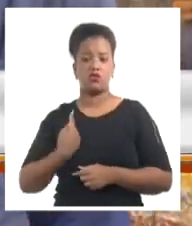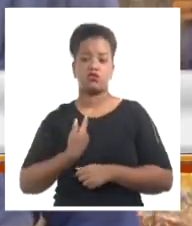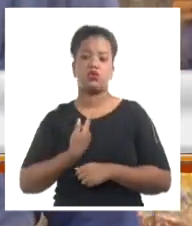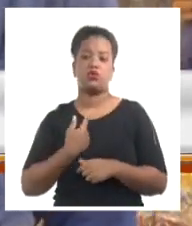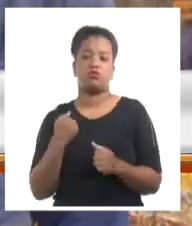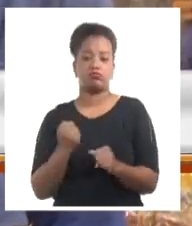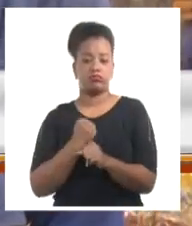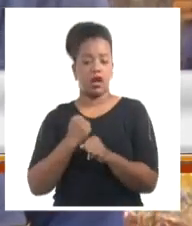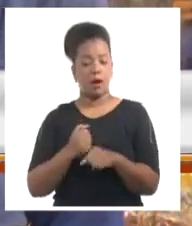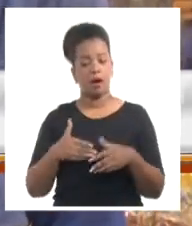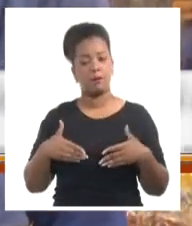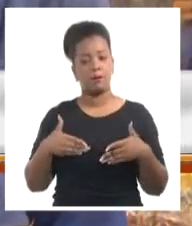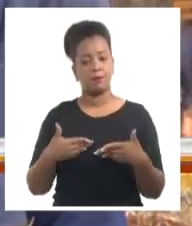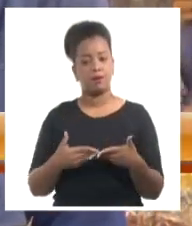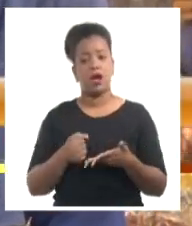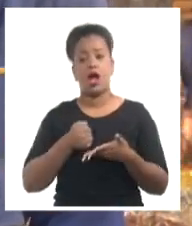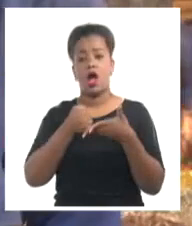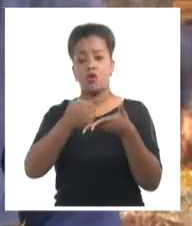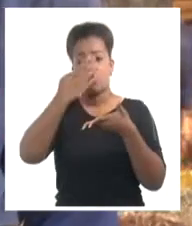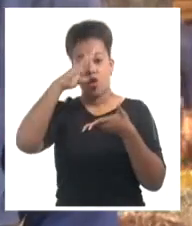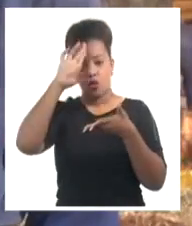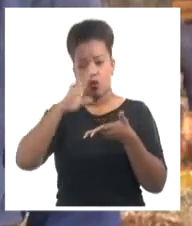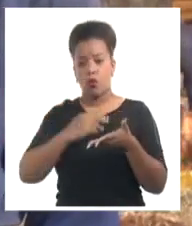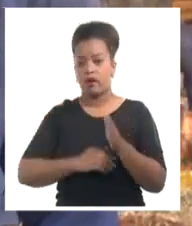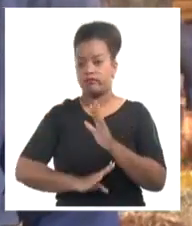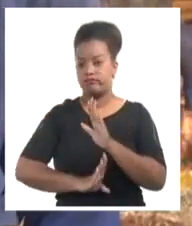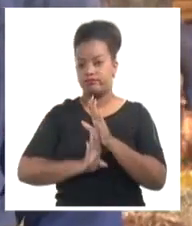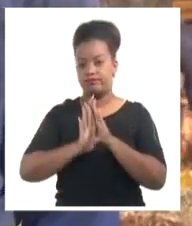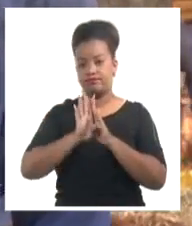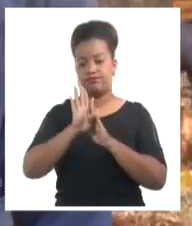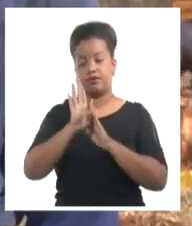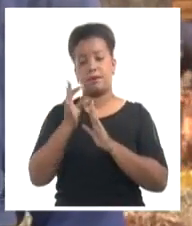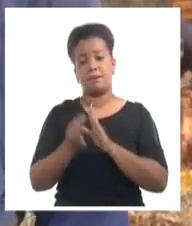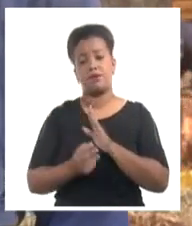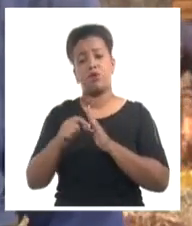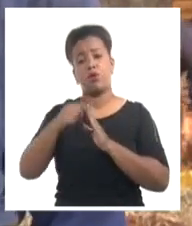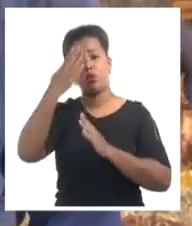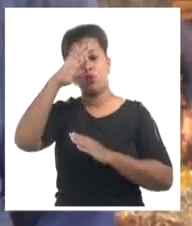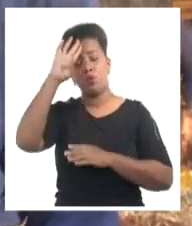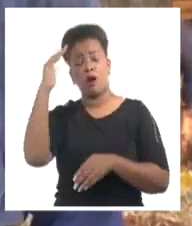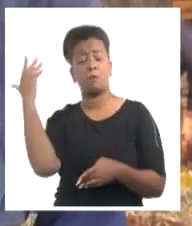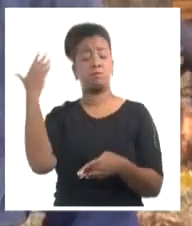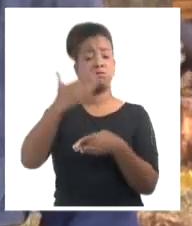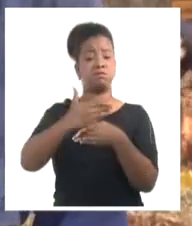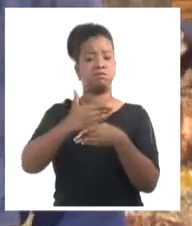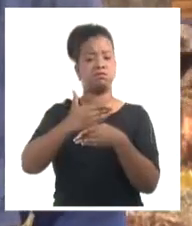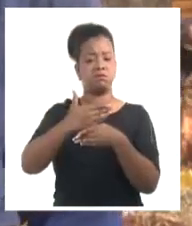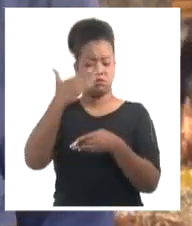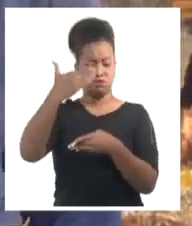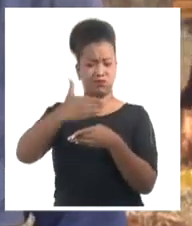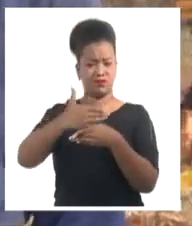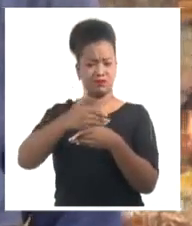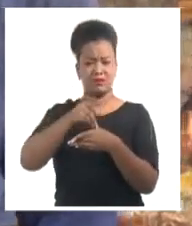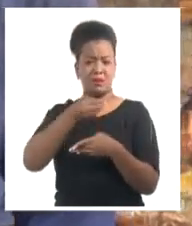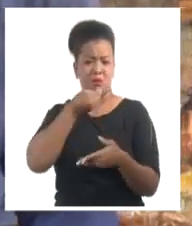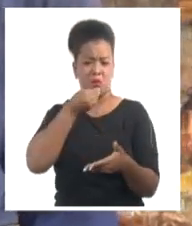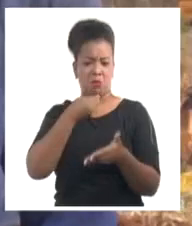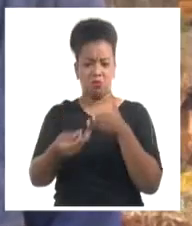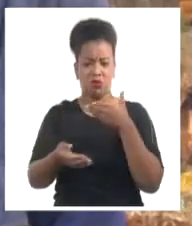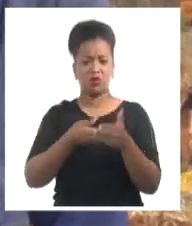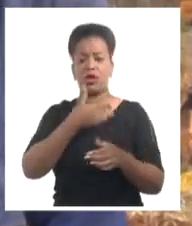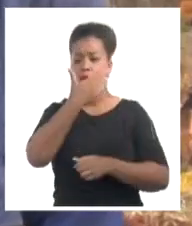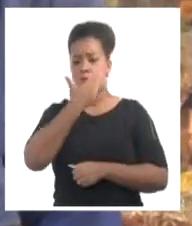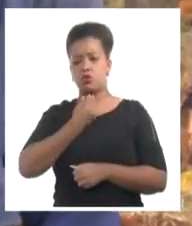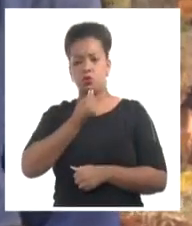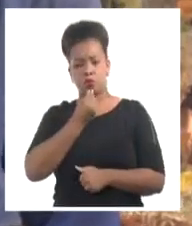trabajo para sacar adelante nuestro país, el cual se encuentra bloqueado, pero eso no importa, porque con la juventud cubana se puede contar